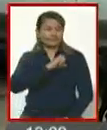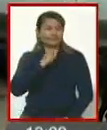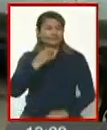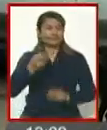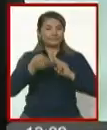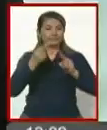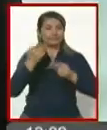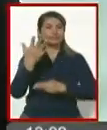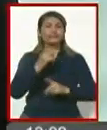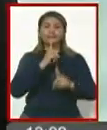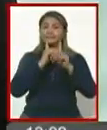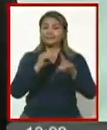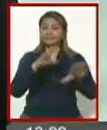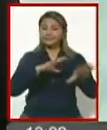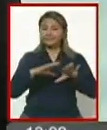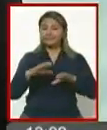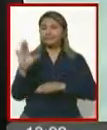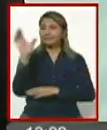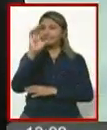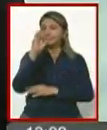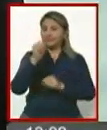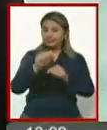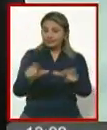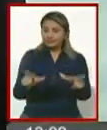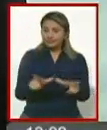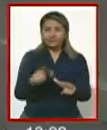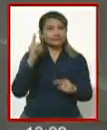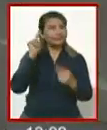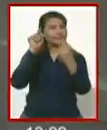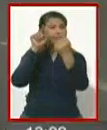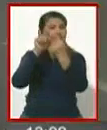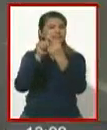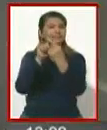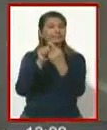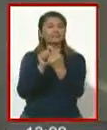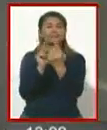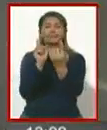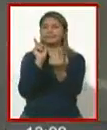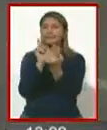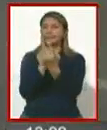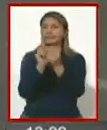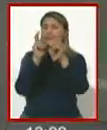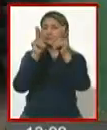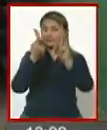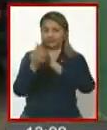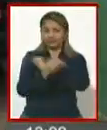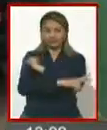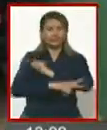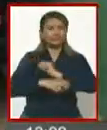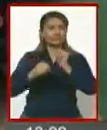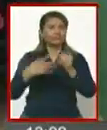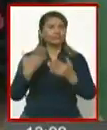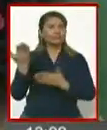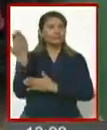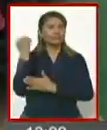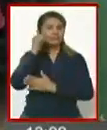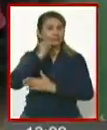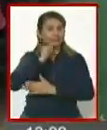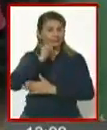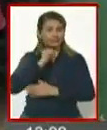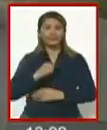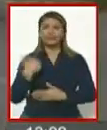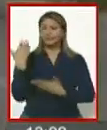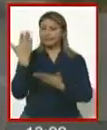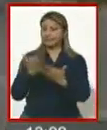Integral número 5 ordenó que se realicen operativos por la zona con el objetivo de dar con el paradero de los delincuentes, quienes atracaron a una mujer